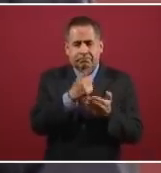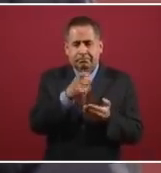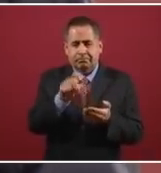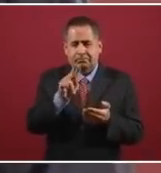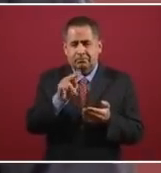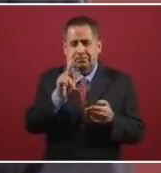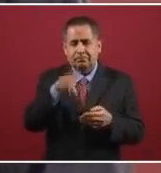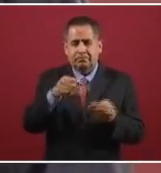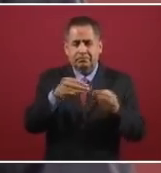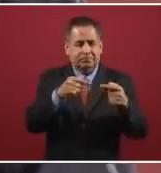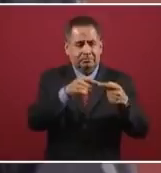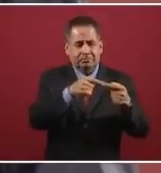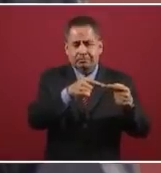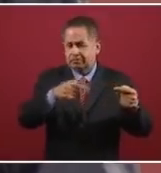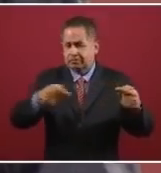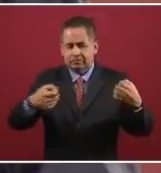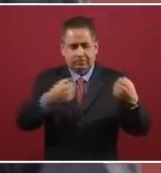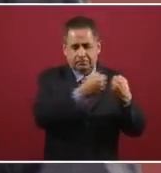3.180 kilómetros